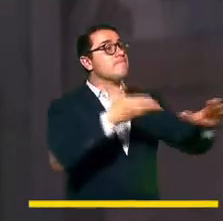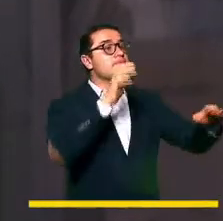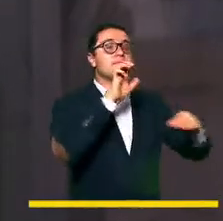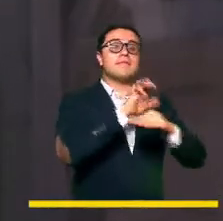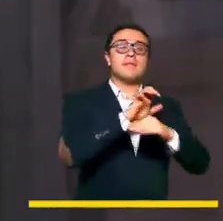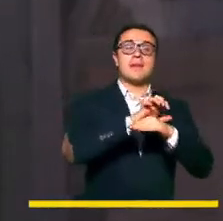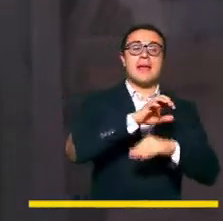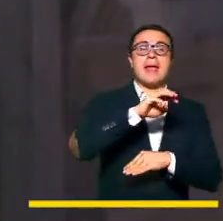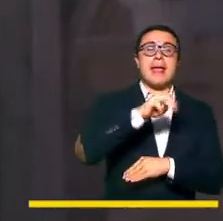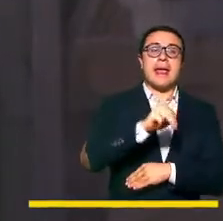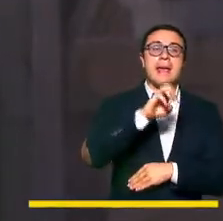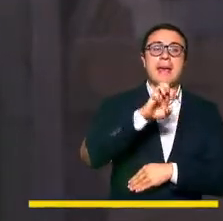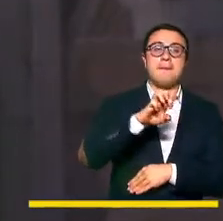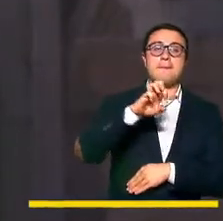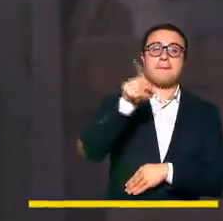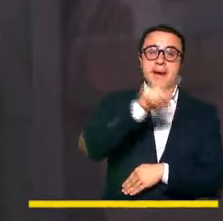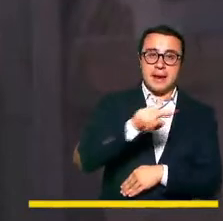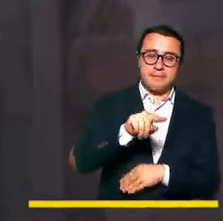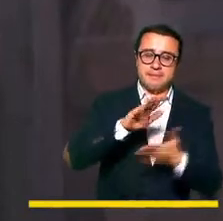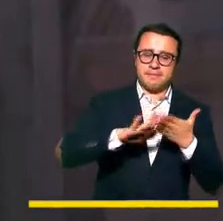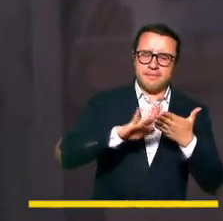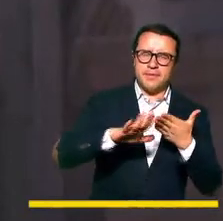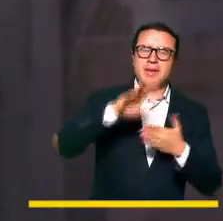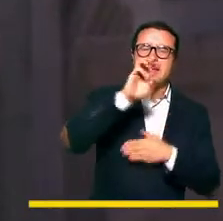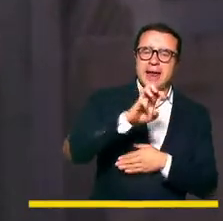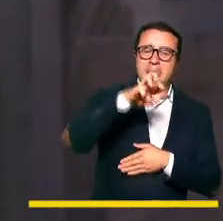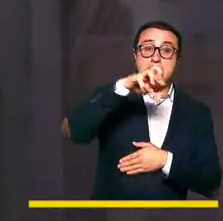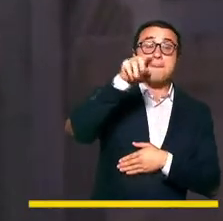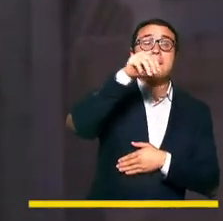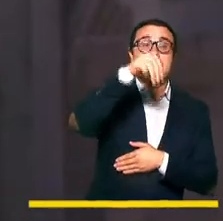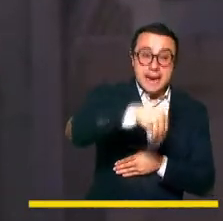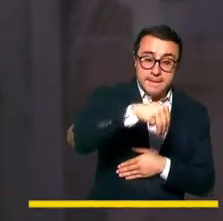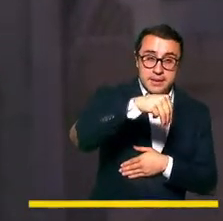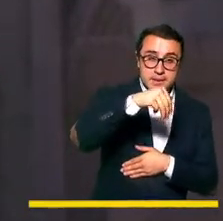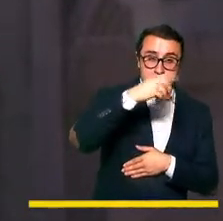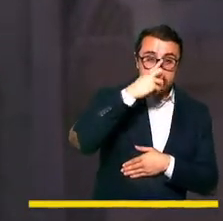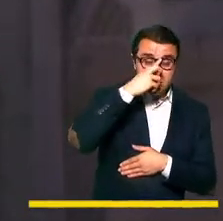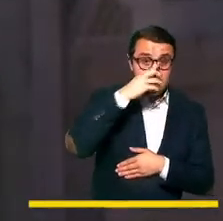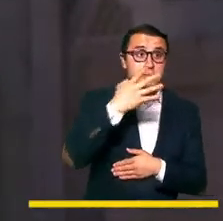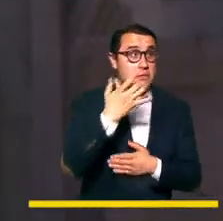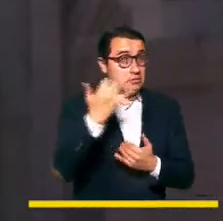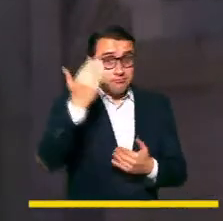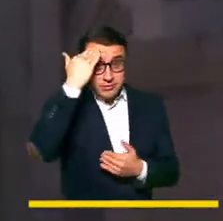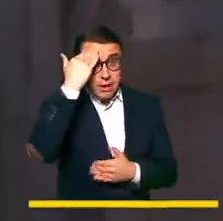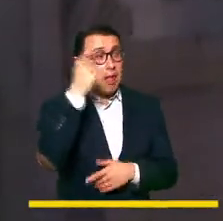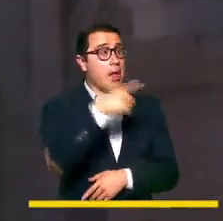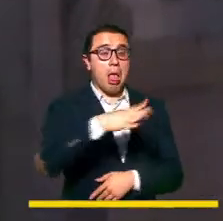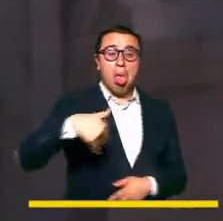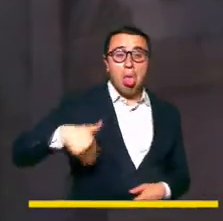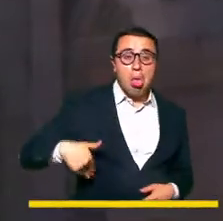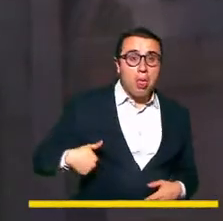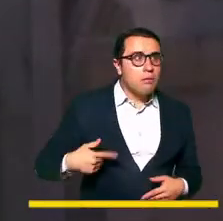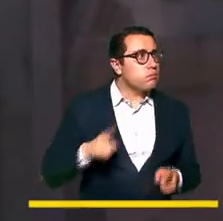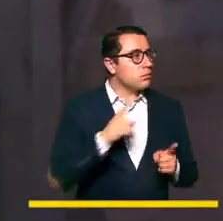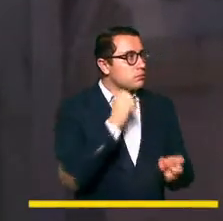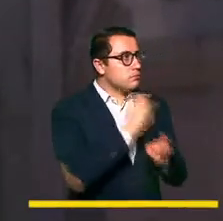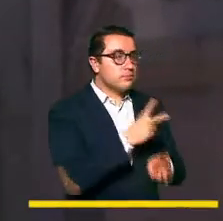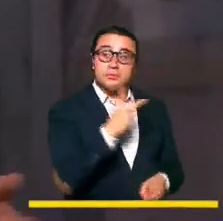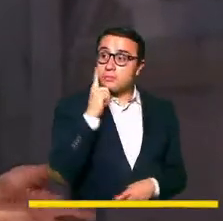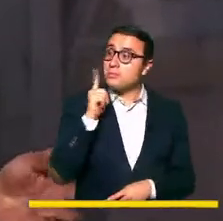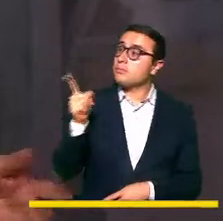en pañales y el riesgo existe. Entonces, eso es UNGRD que está por acá,